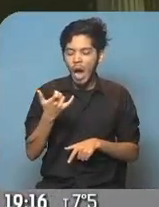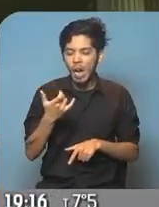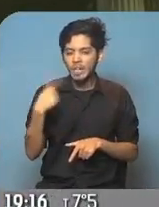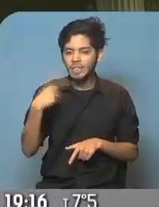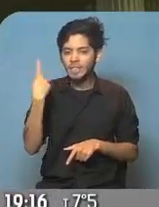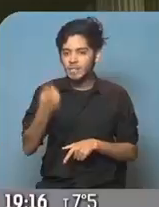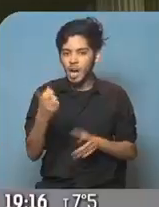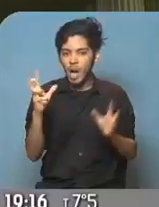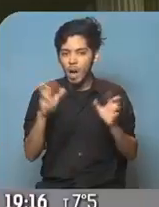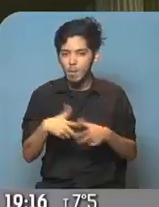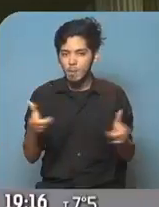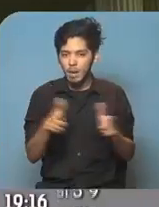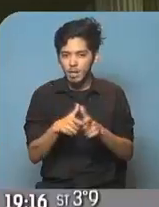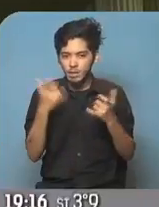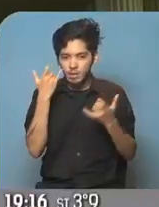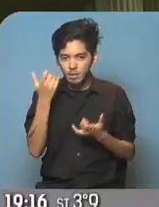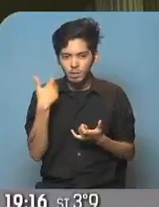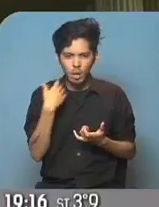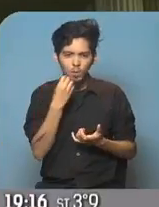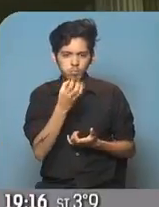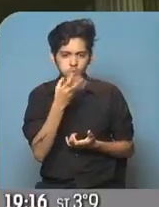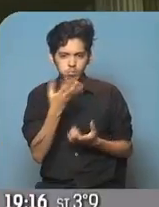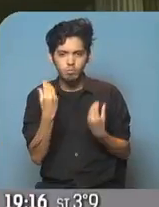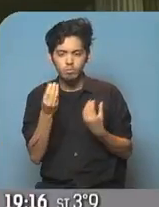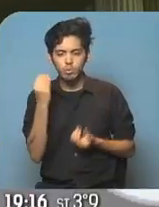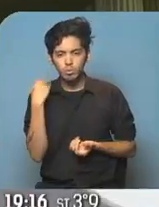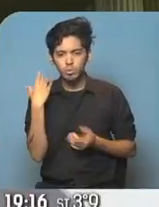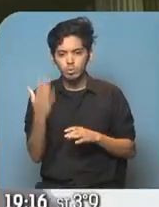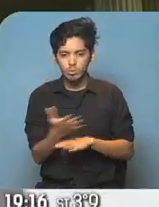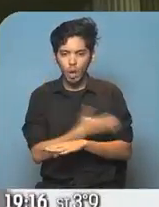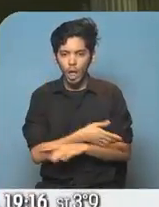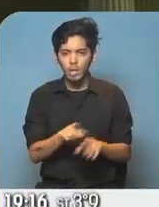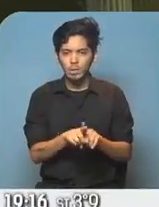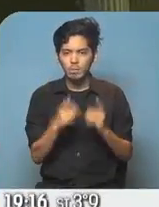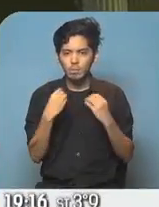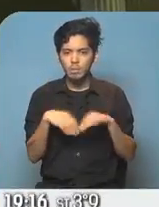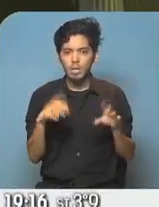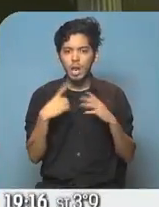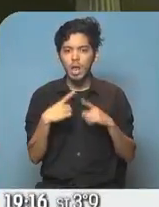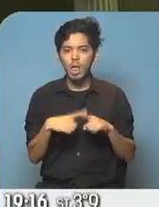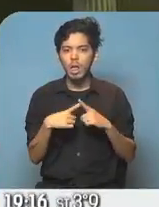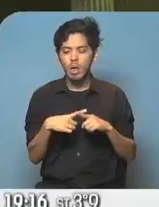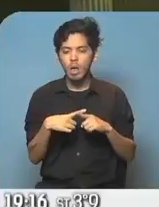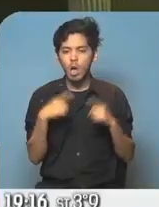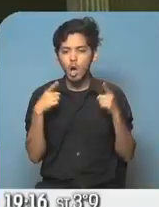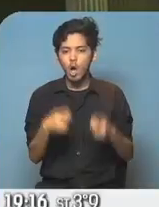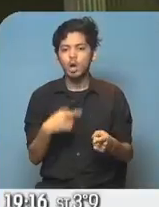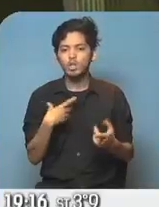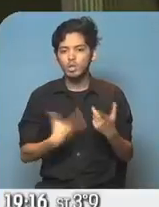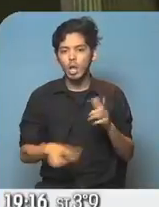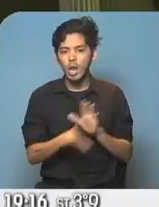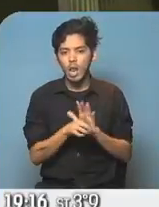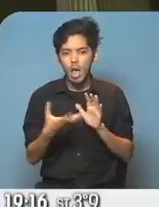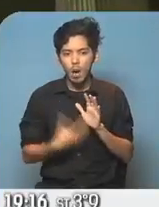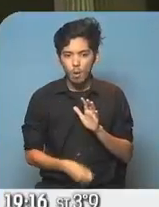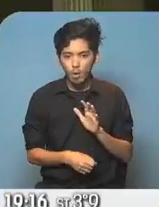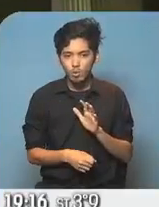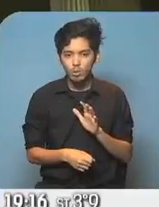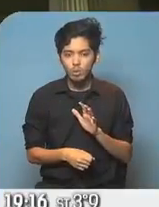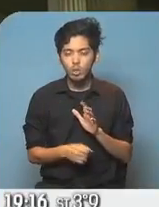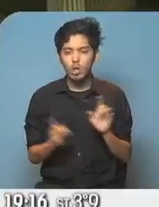en el plenario. Yo ya lo he manifestado mucho antes que empezara este debate, mi posición en contra de la legalización del aborto. Tal vez no